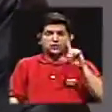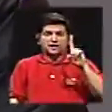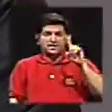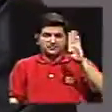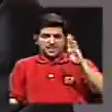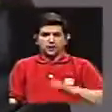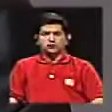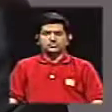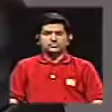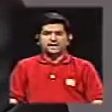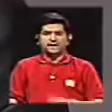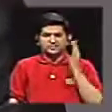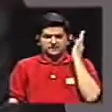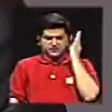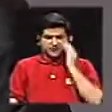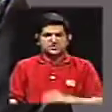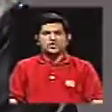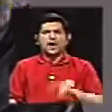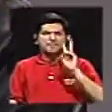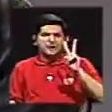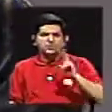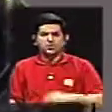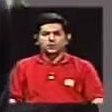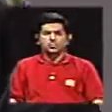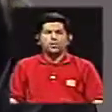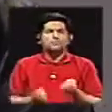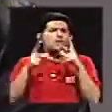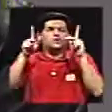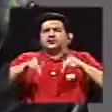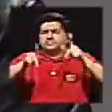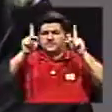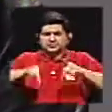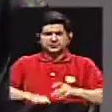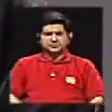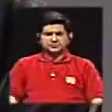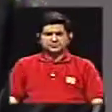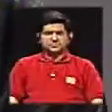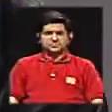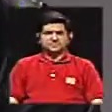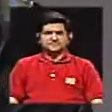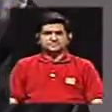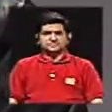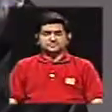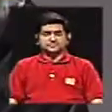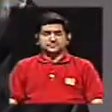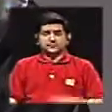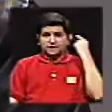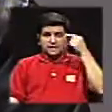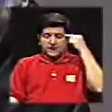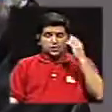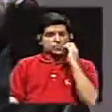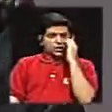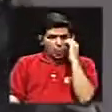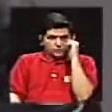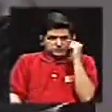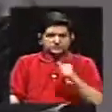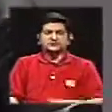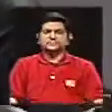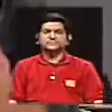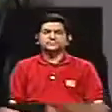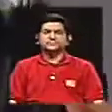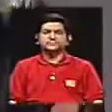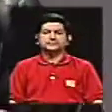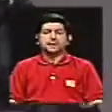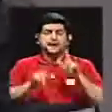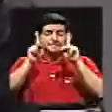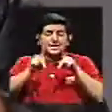el de esta señora Verdugo, el de cuánta gente más, digamos, en la administración Arias Sánchez, que eran